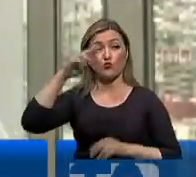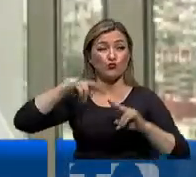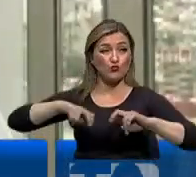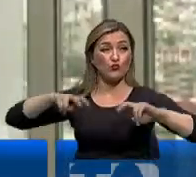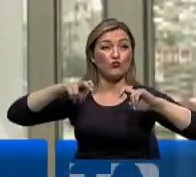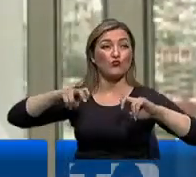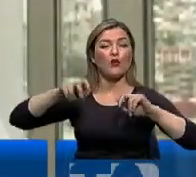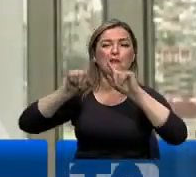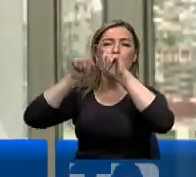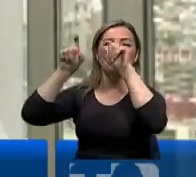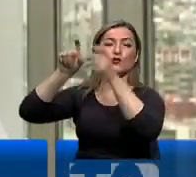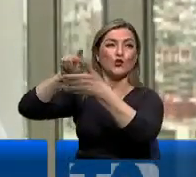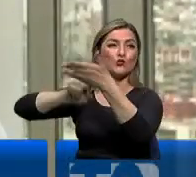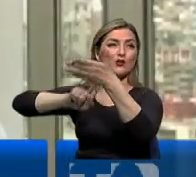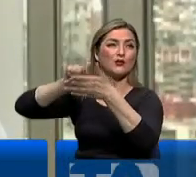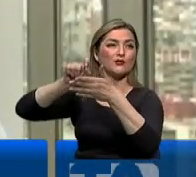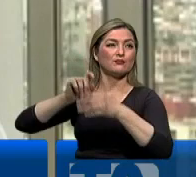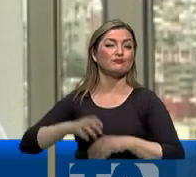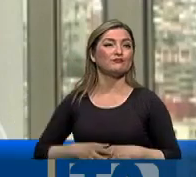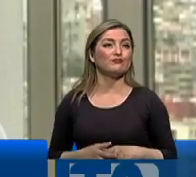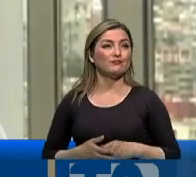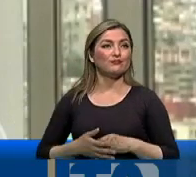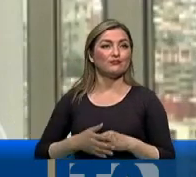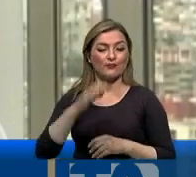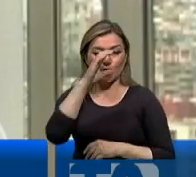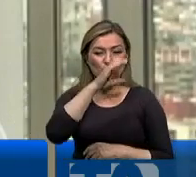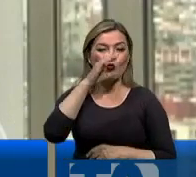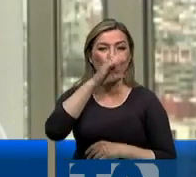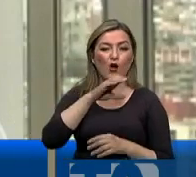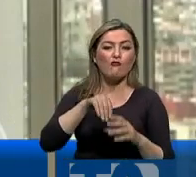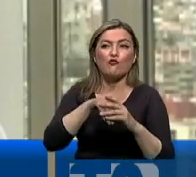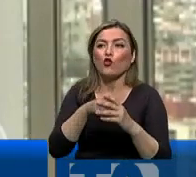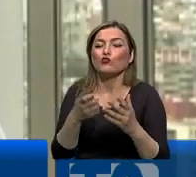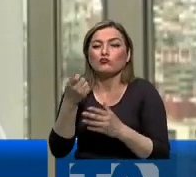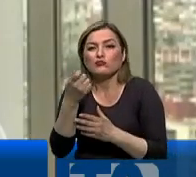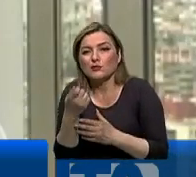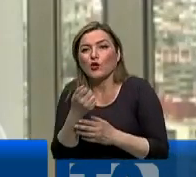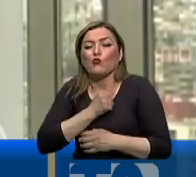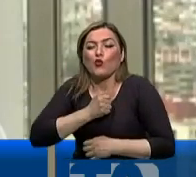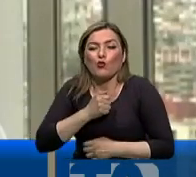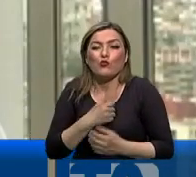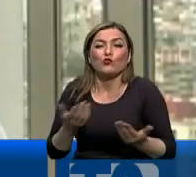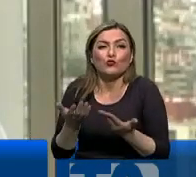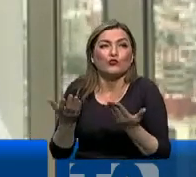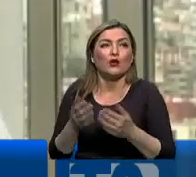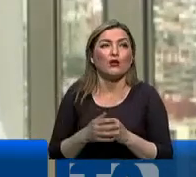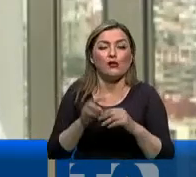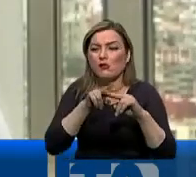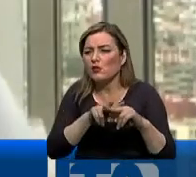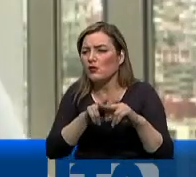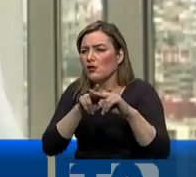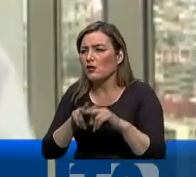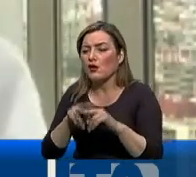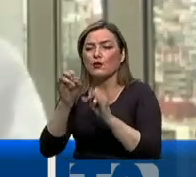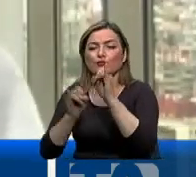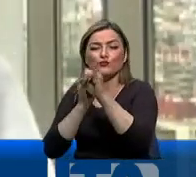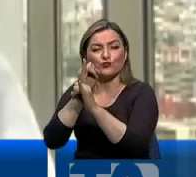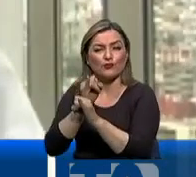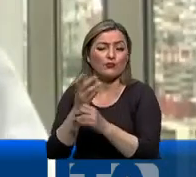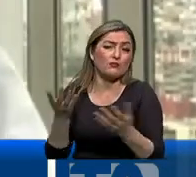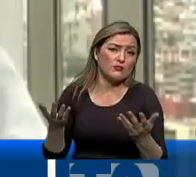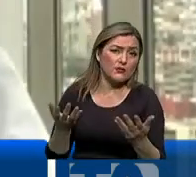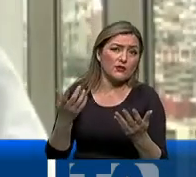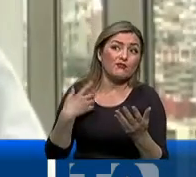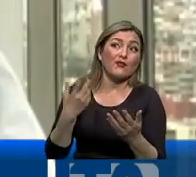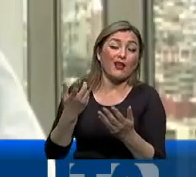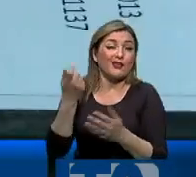esas empresas que se especializan en la búsqueda de todos los activos de estas gentes y empezar a verificar internacionalmente si es que